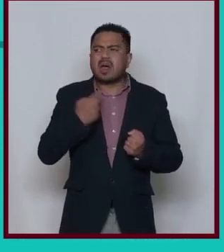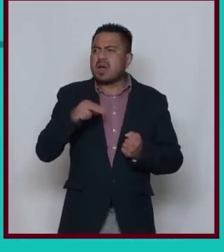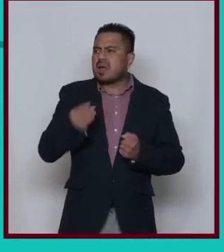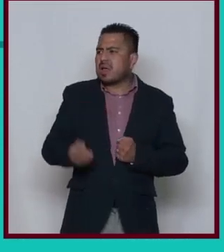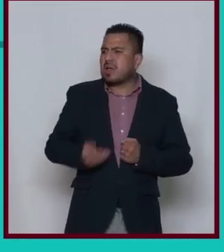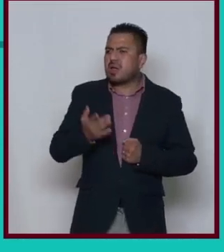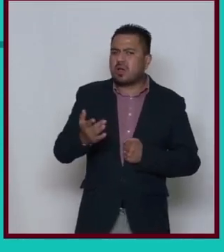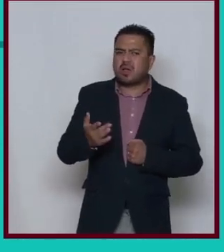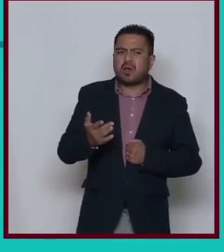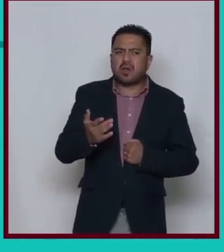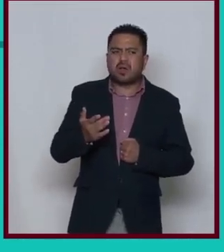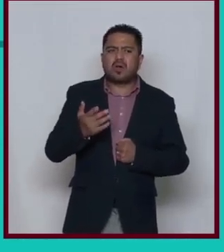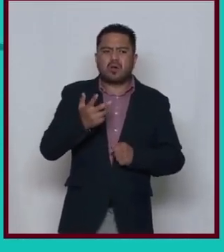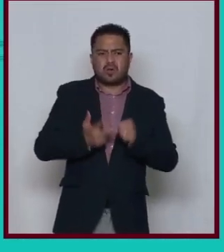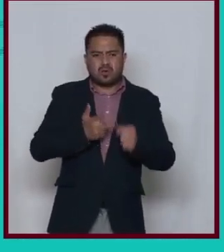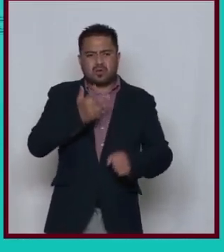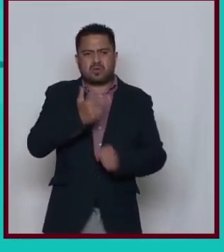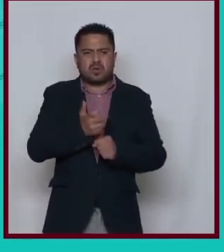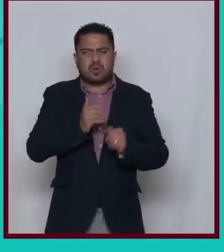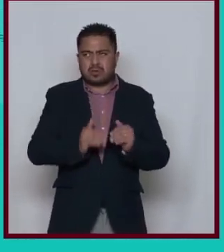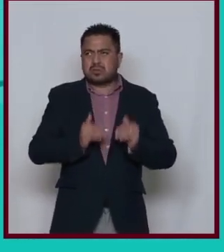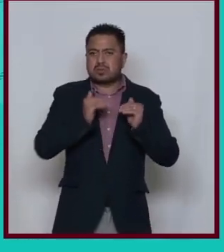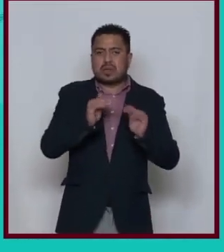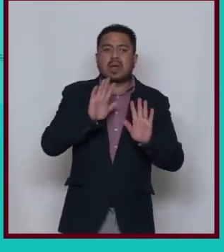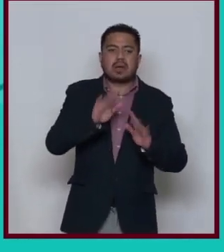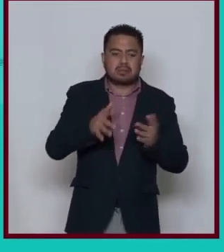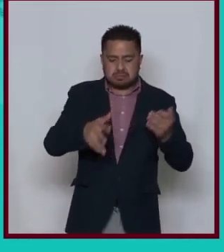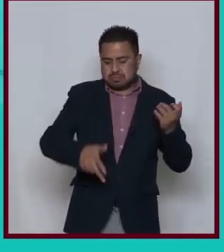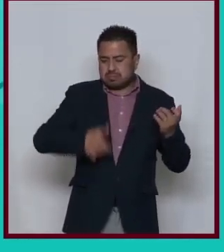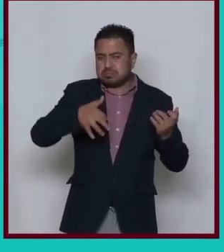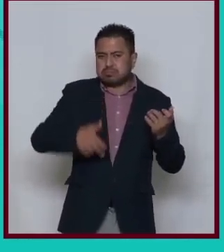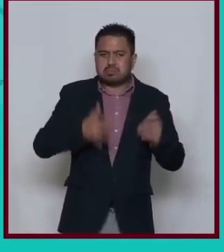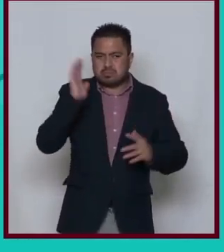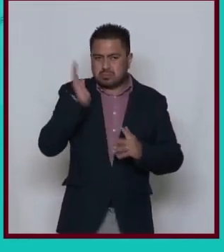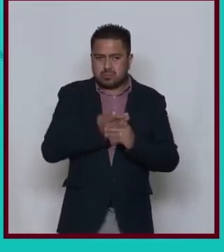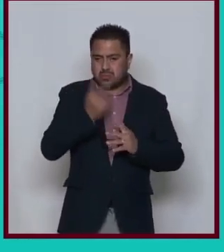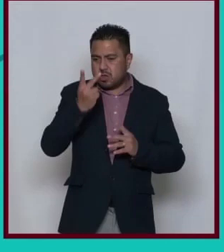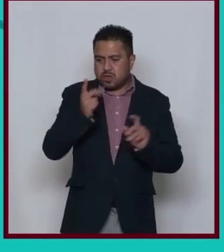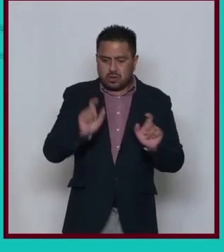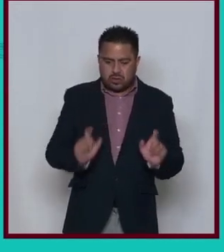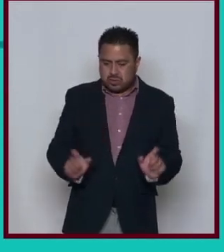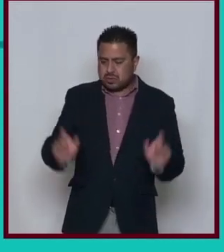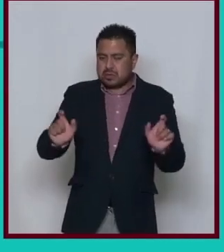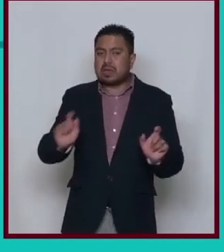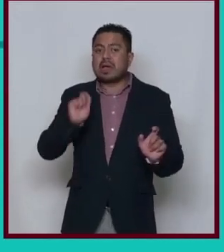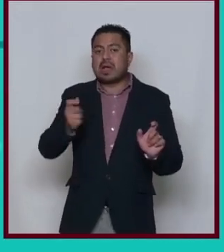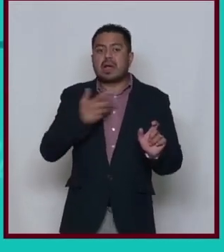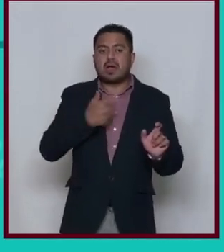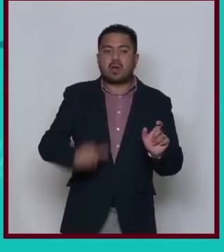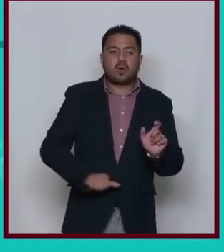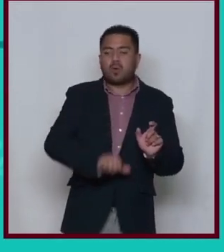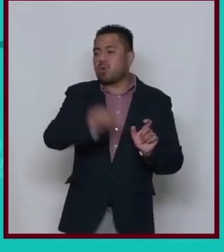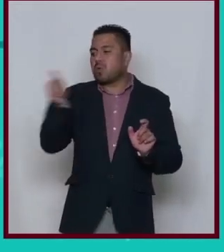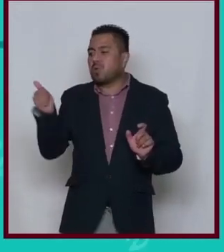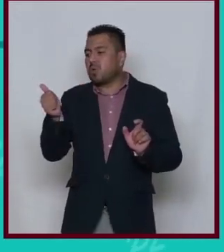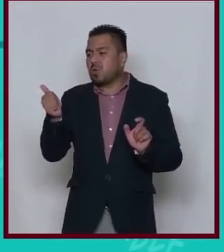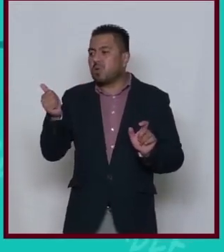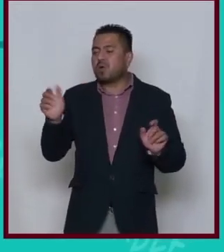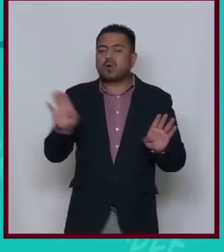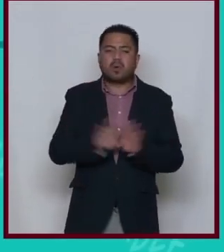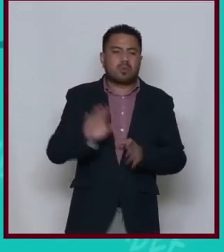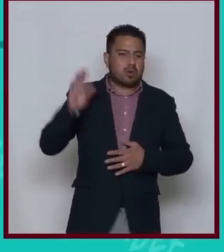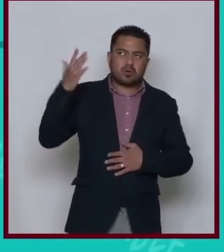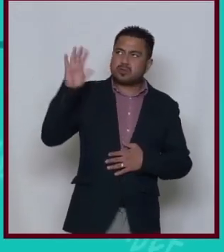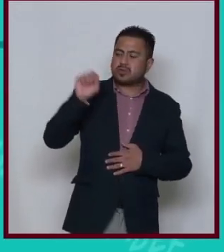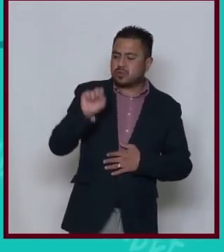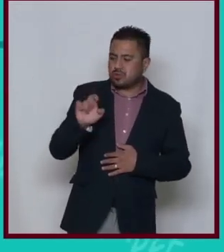una octava superior. Si la cuerda original la dividía en 2/3, tendría otra nota, digamos sol.